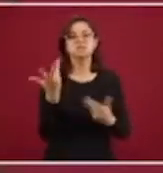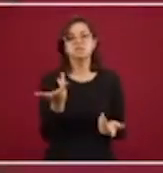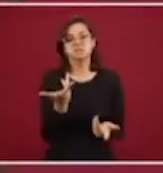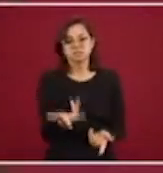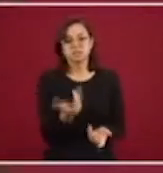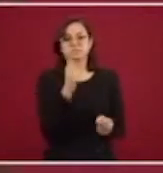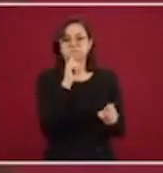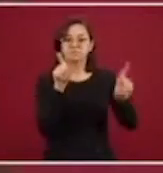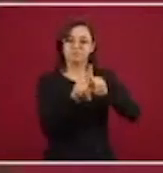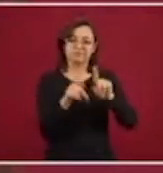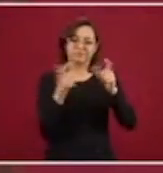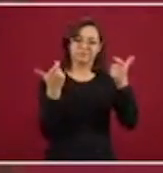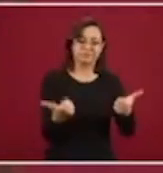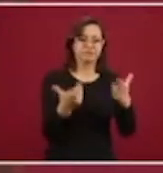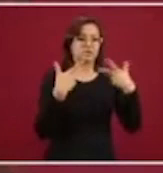y tienen más recursos